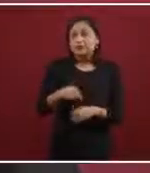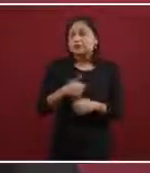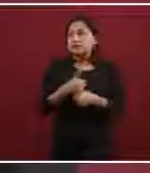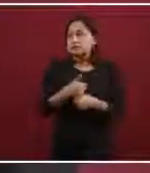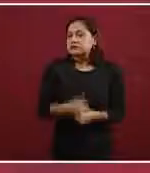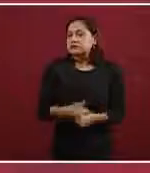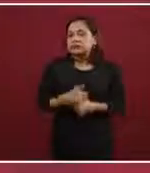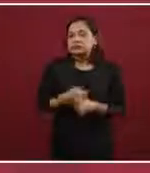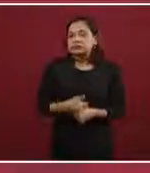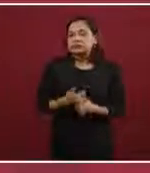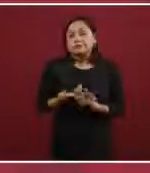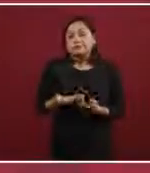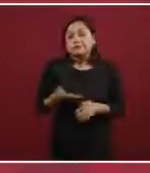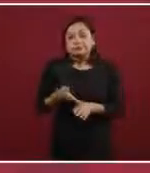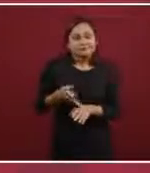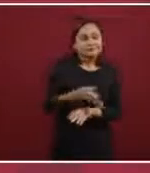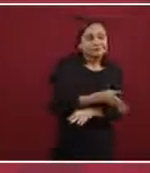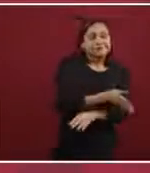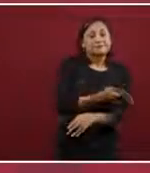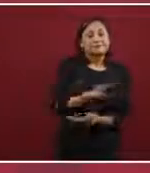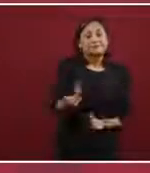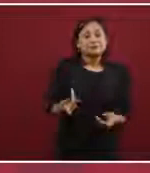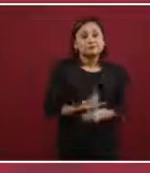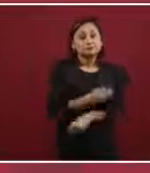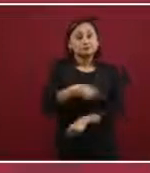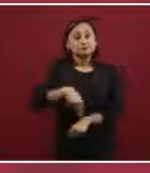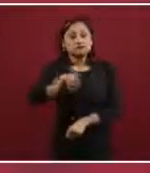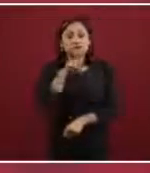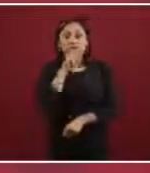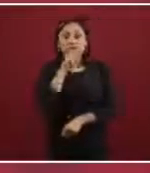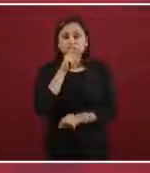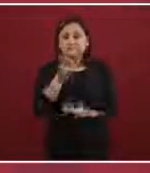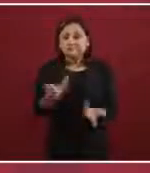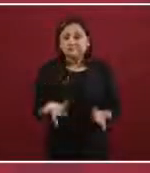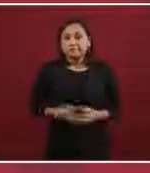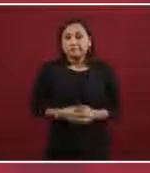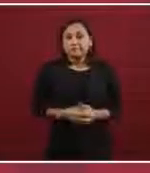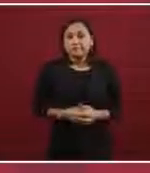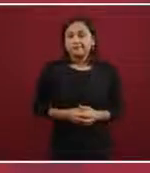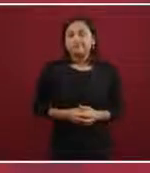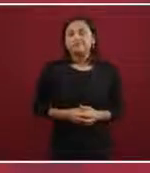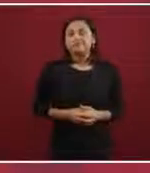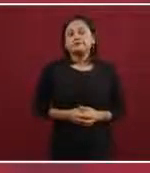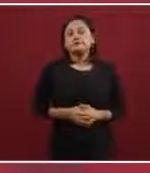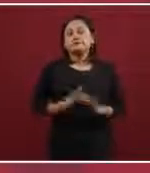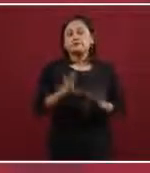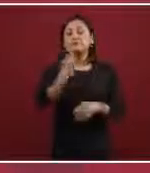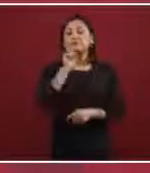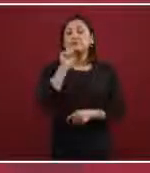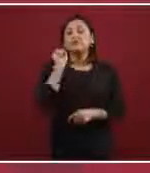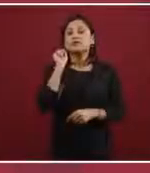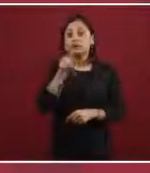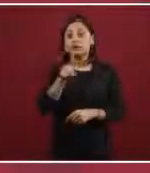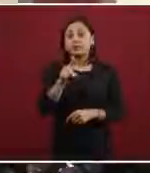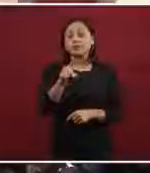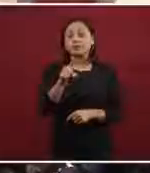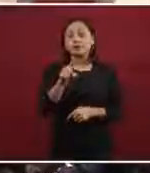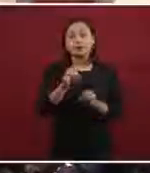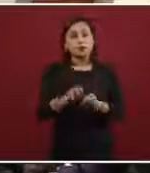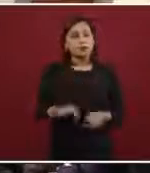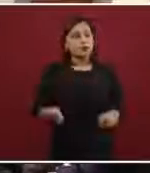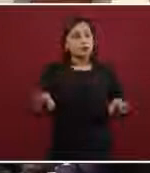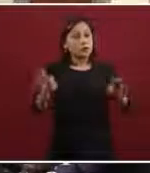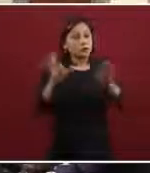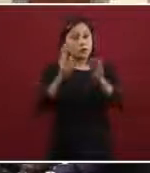también decirles y comentarle a toda la gente qué